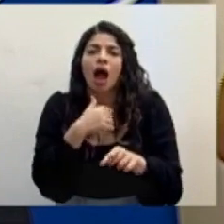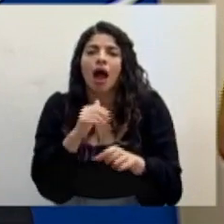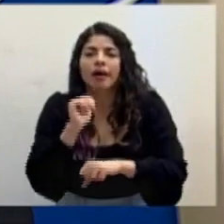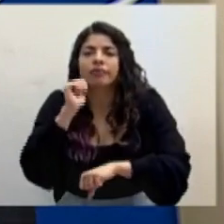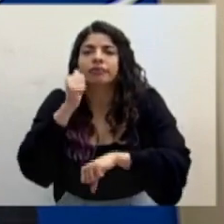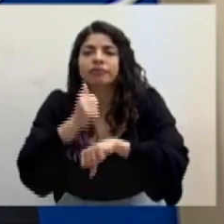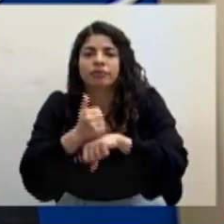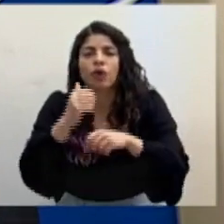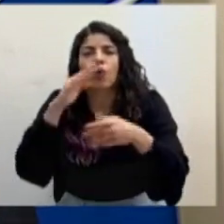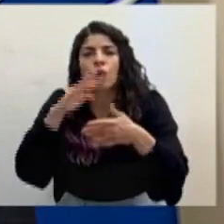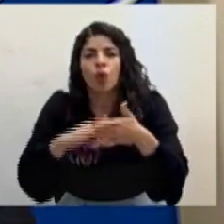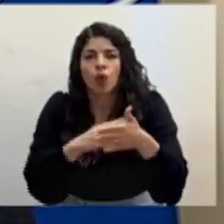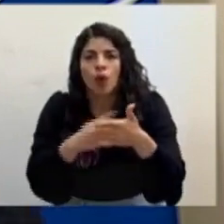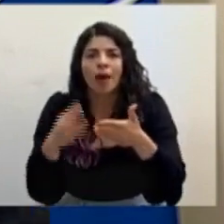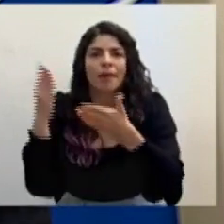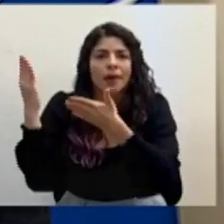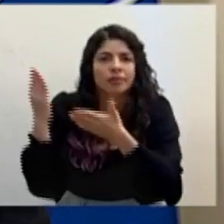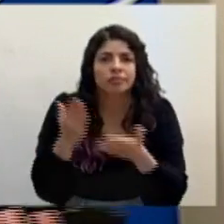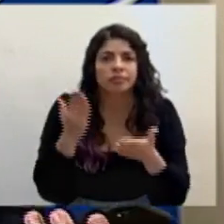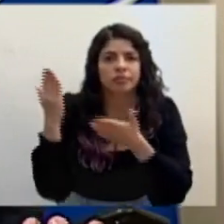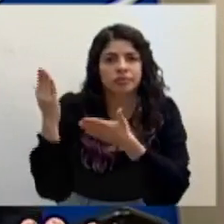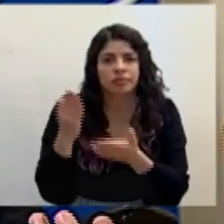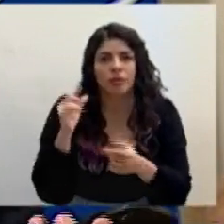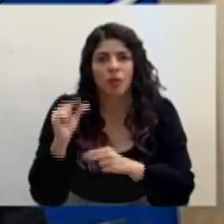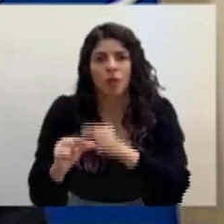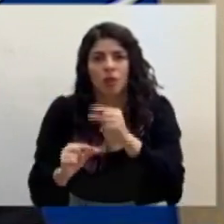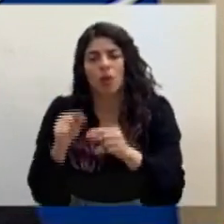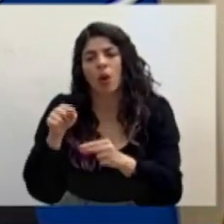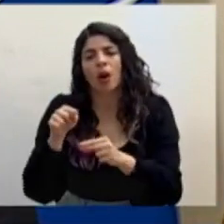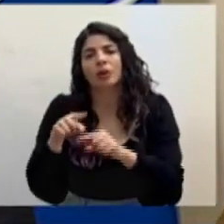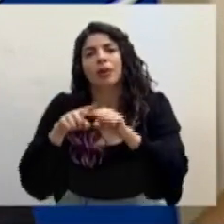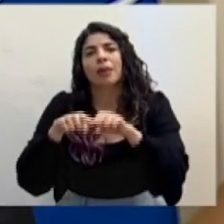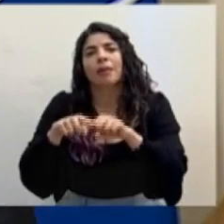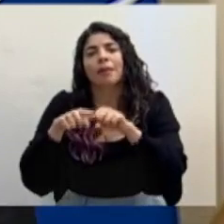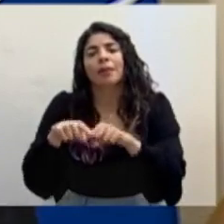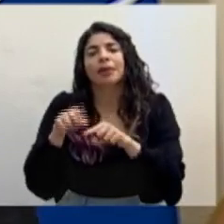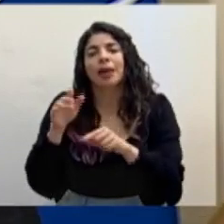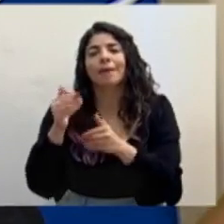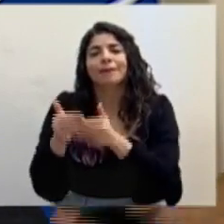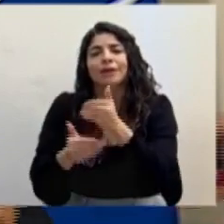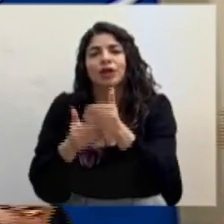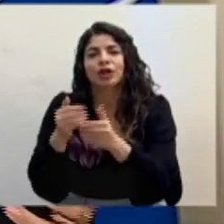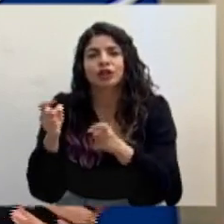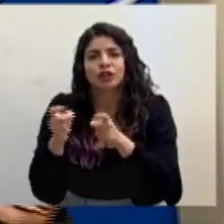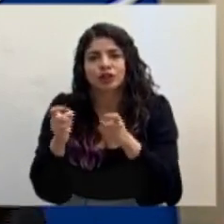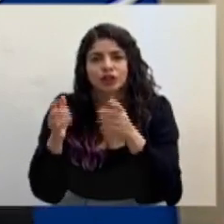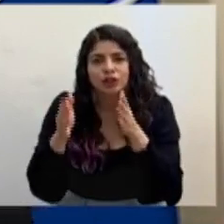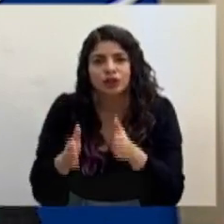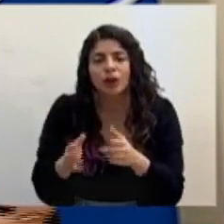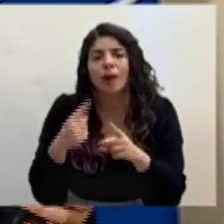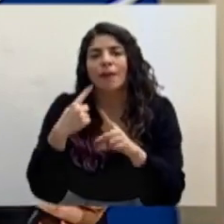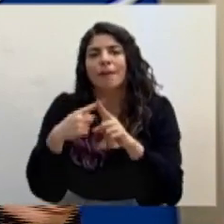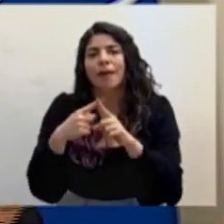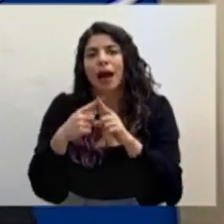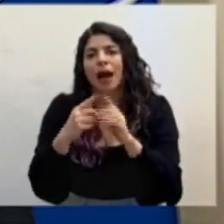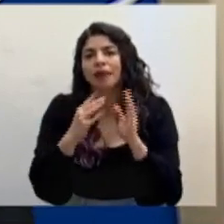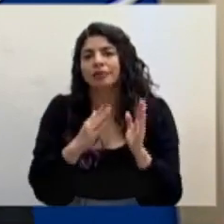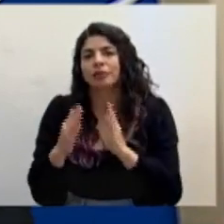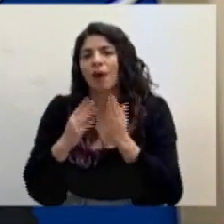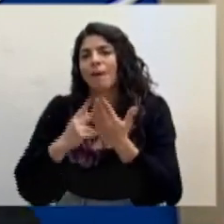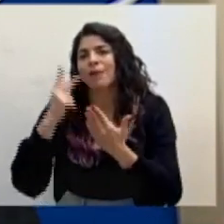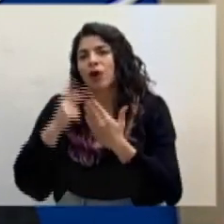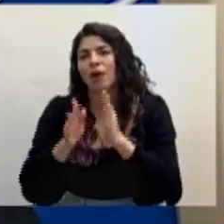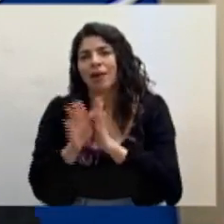cronograma de entregas y esto también se va a determinar en función de la capacidad logística y de la programación general